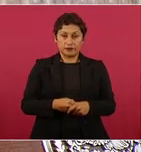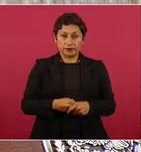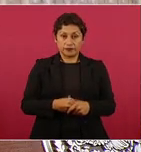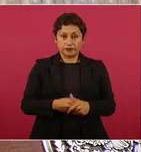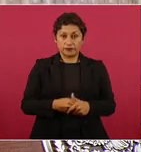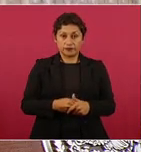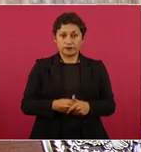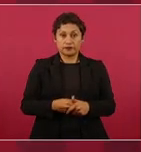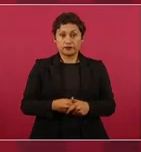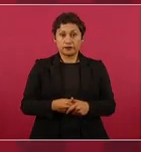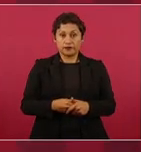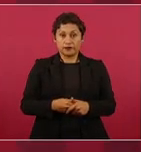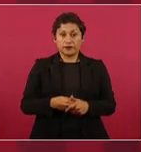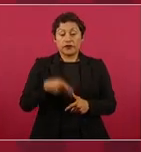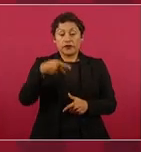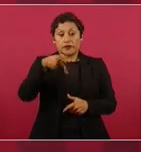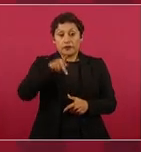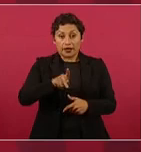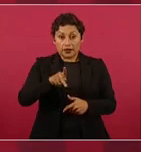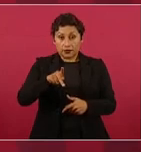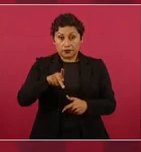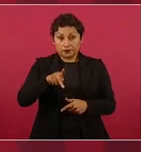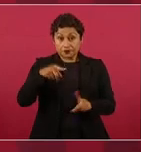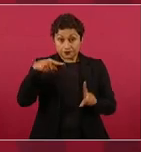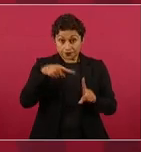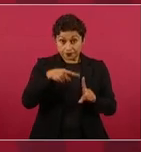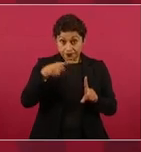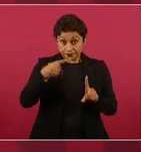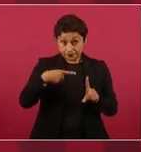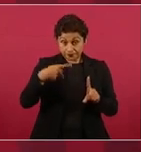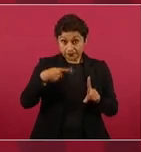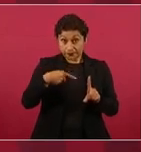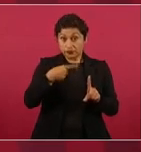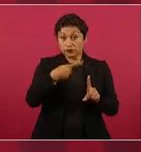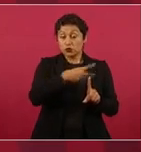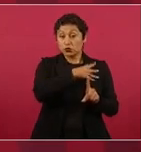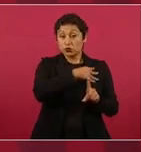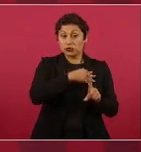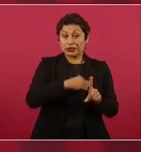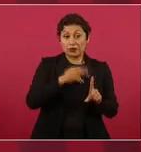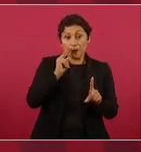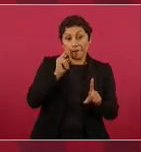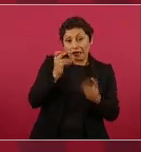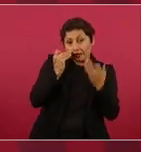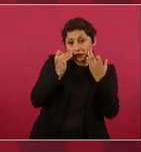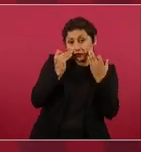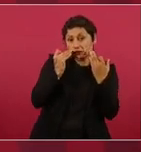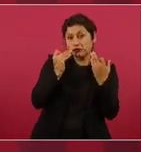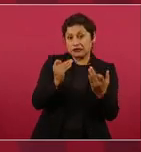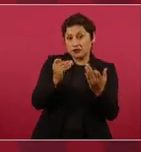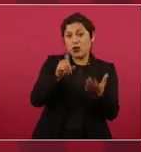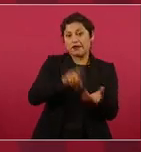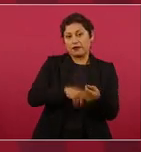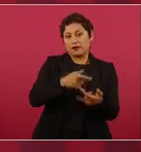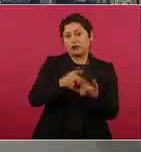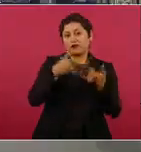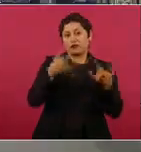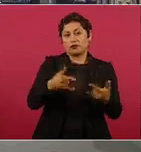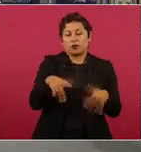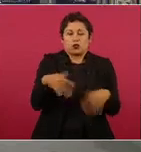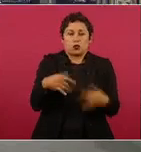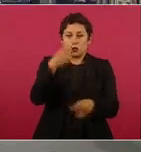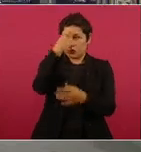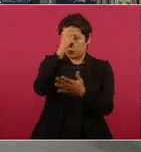Frente a su hijo, un gran escritor, el Gogol, ruso, pero creo